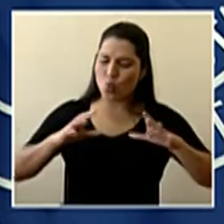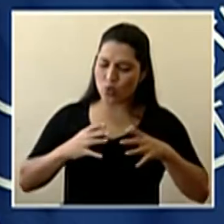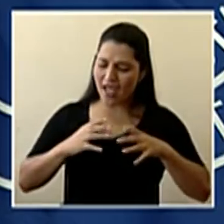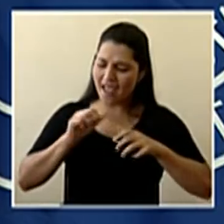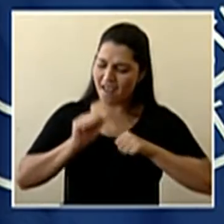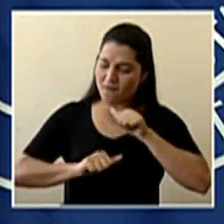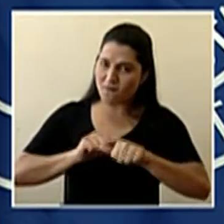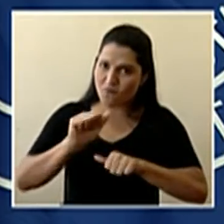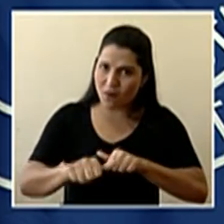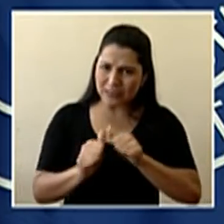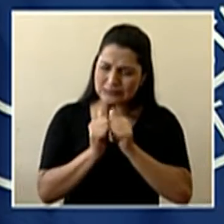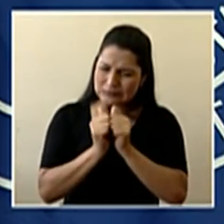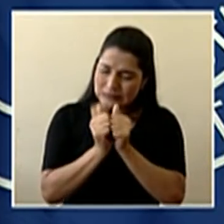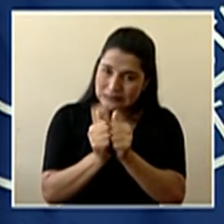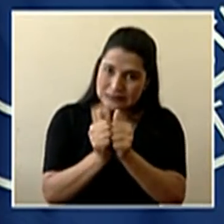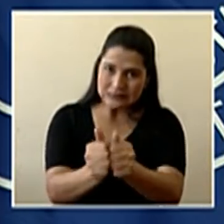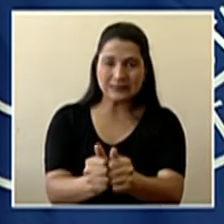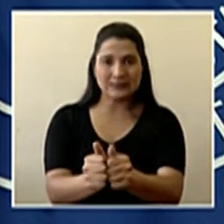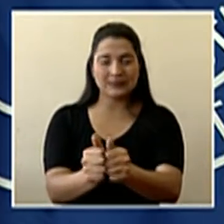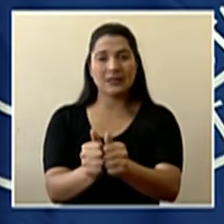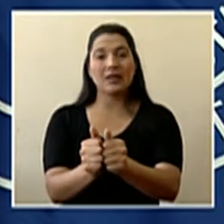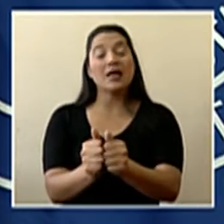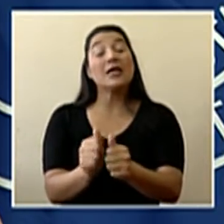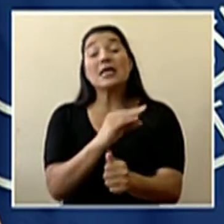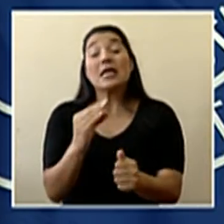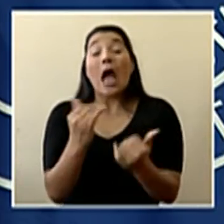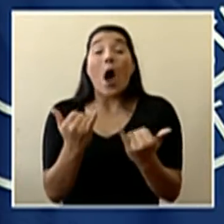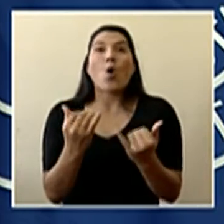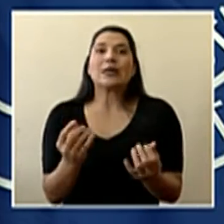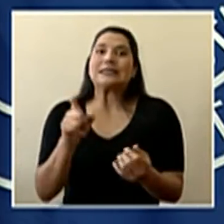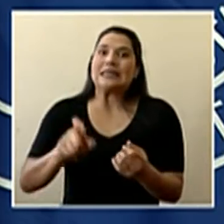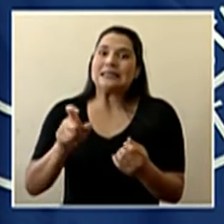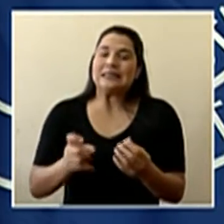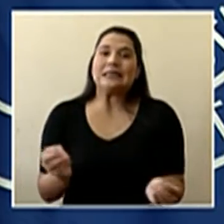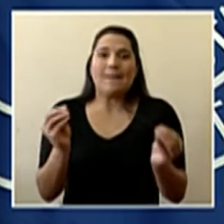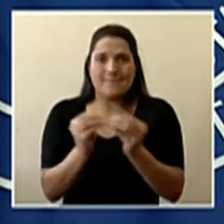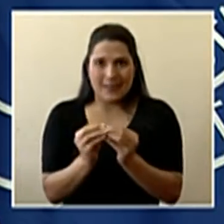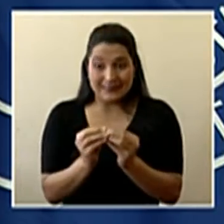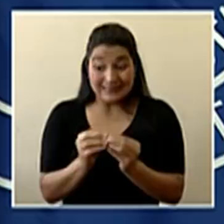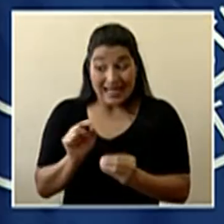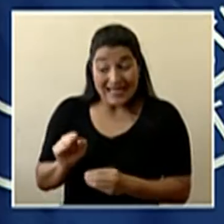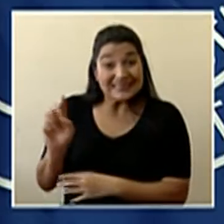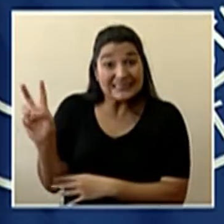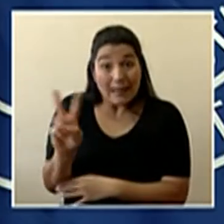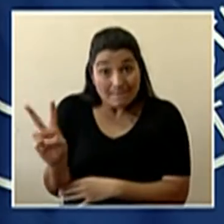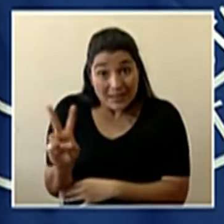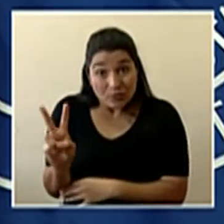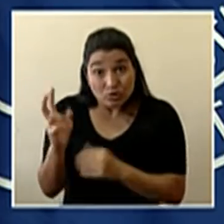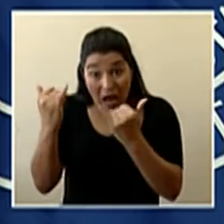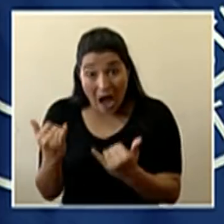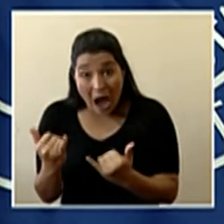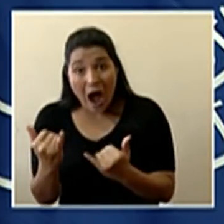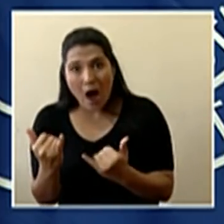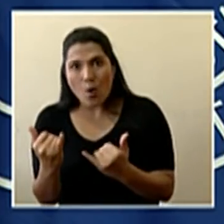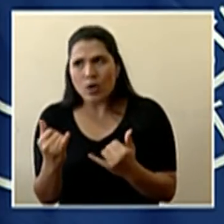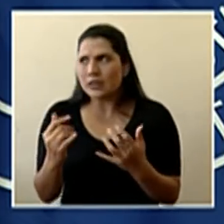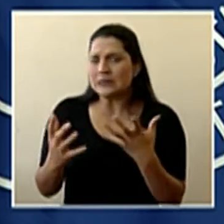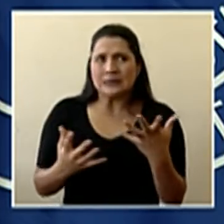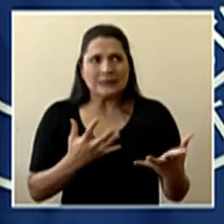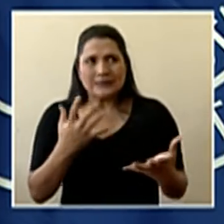de lucha mancomunada, que más que nunca se ocupa en este momento. Es un virus, nos tiene en este momento al vilo, a todo el